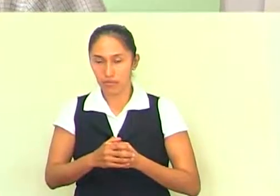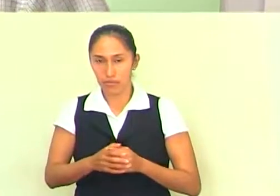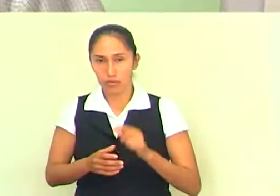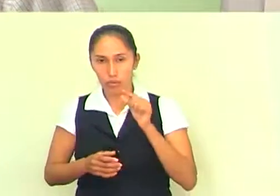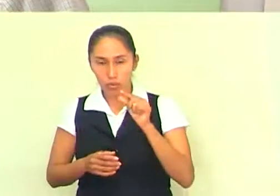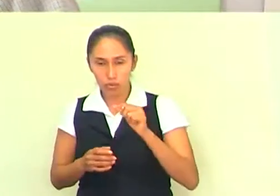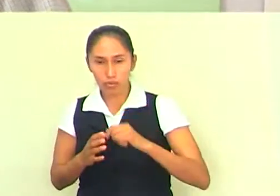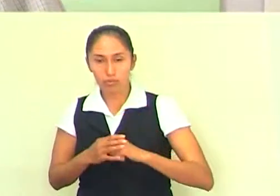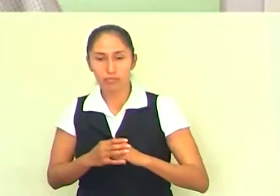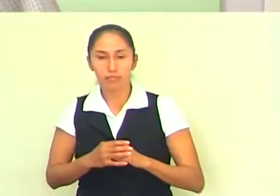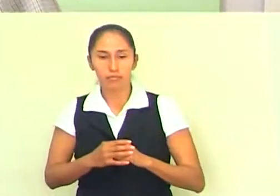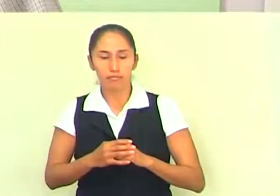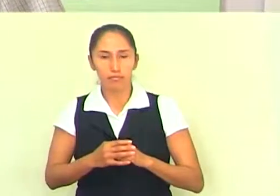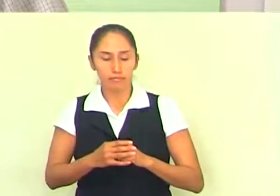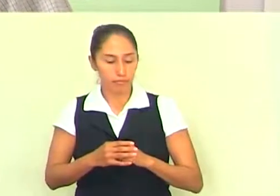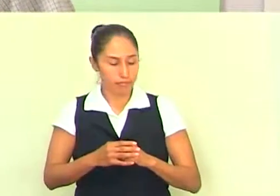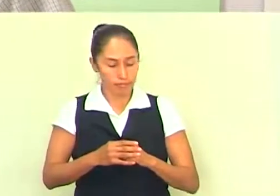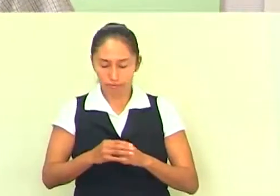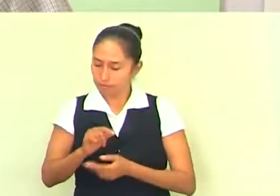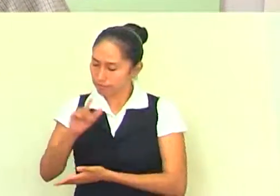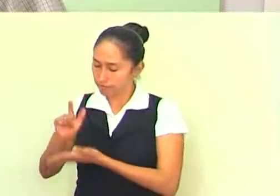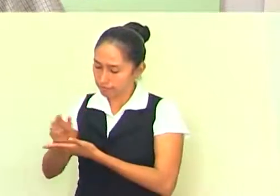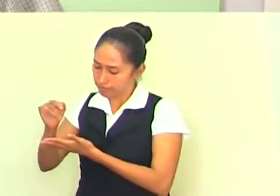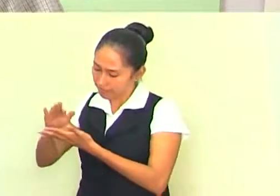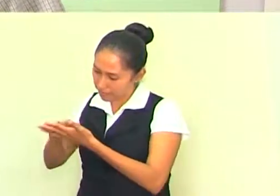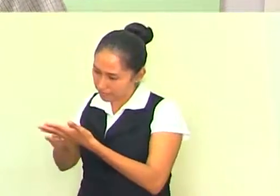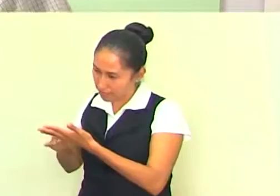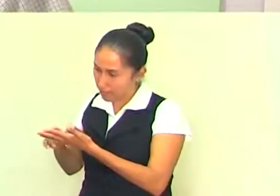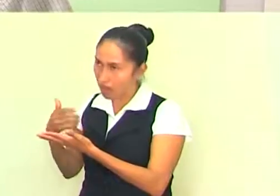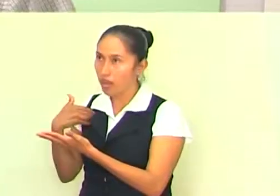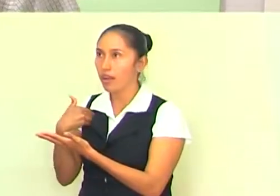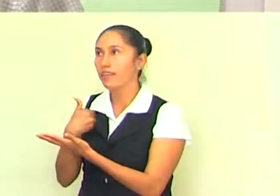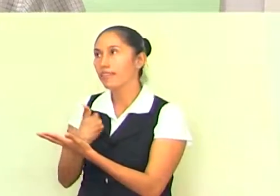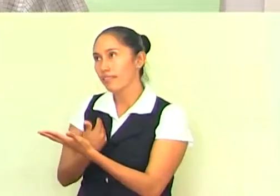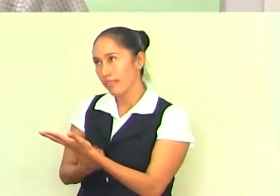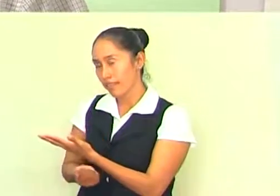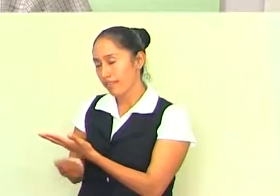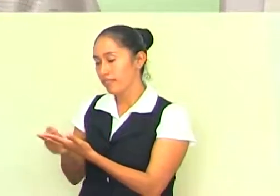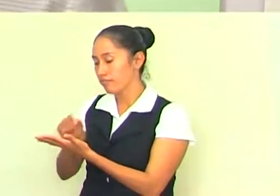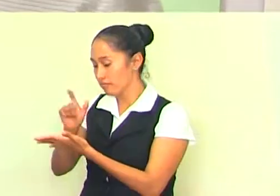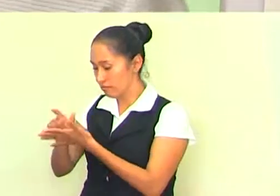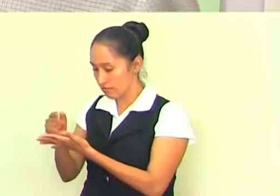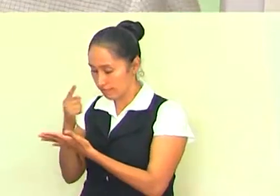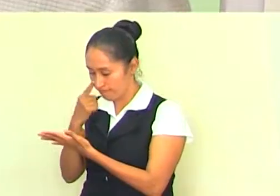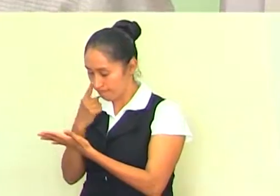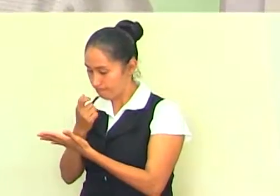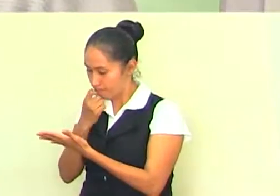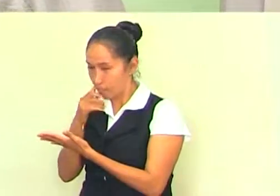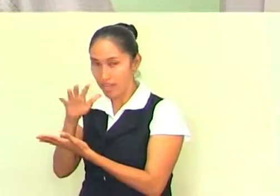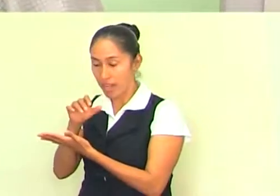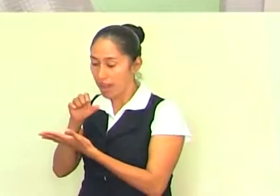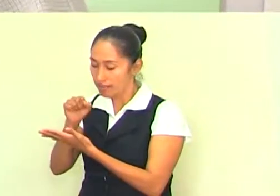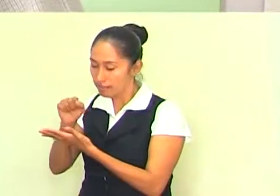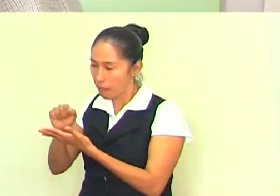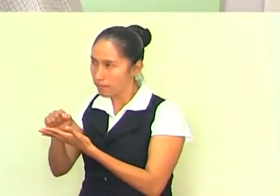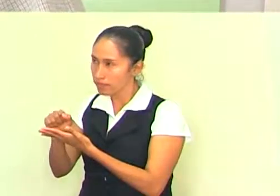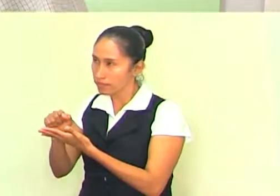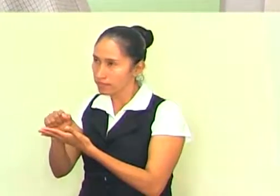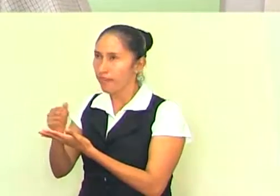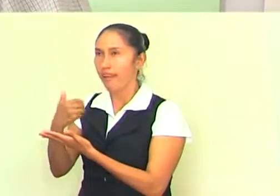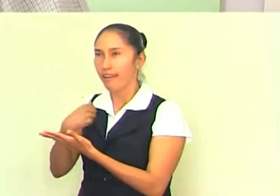comprendiendo e interpretando las leyes más fácilmente, pero sobre todo que tú los